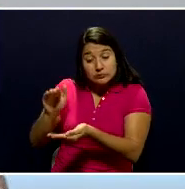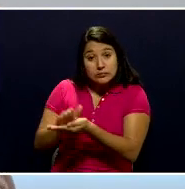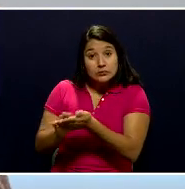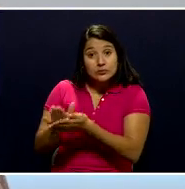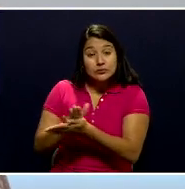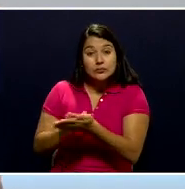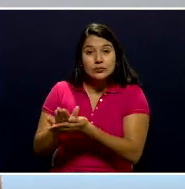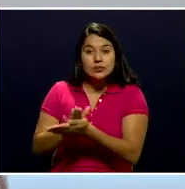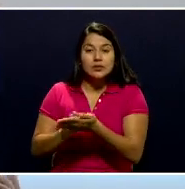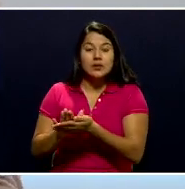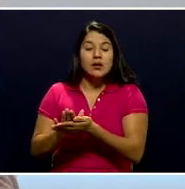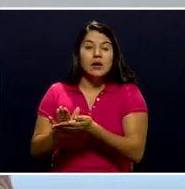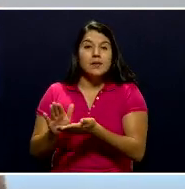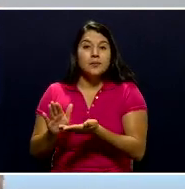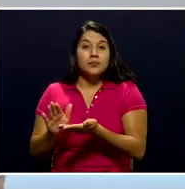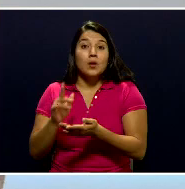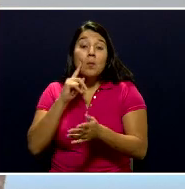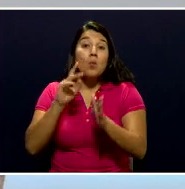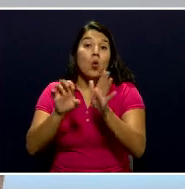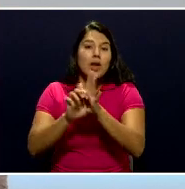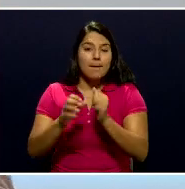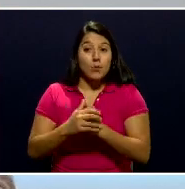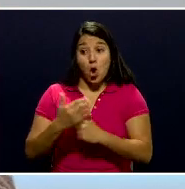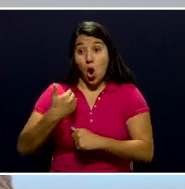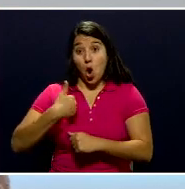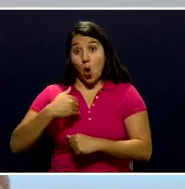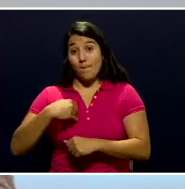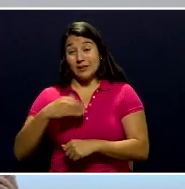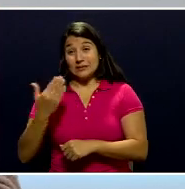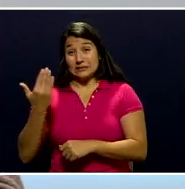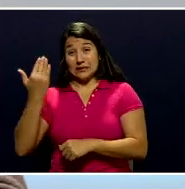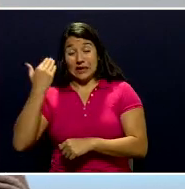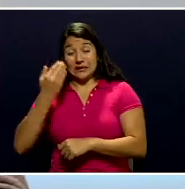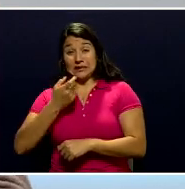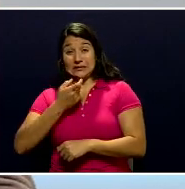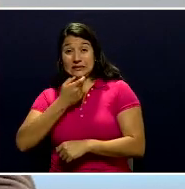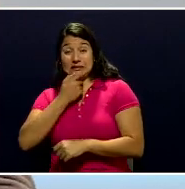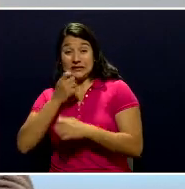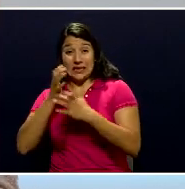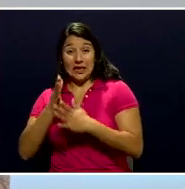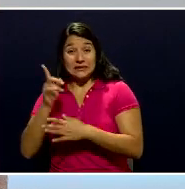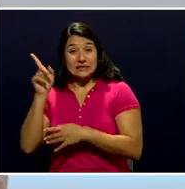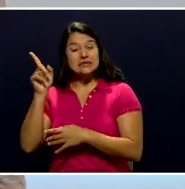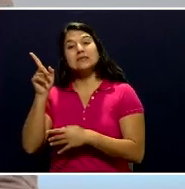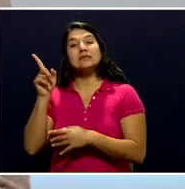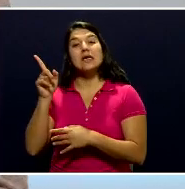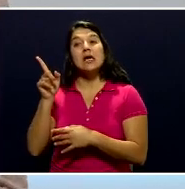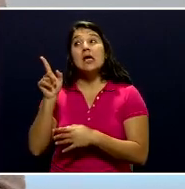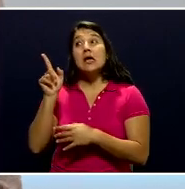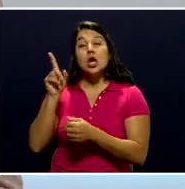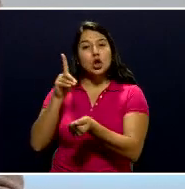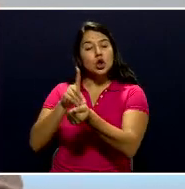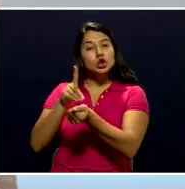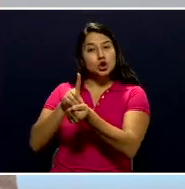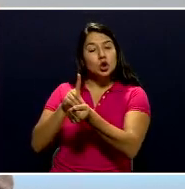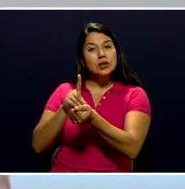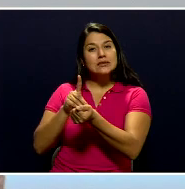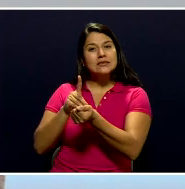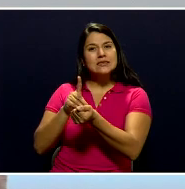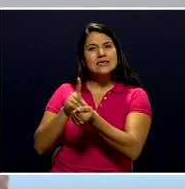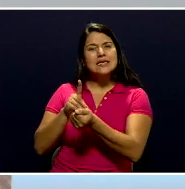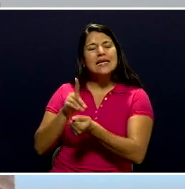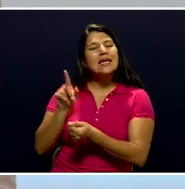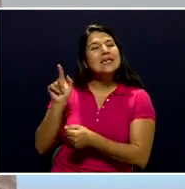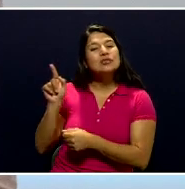es conocido, digamos, por ejemplo, que los caballeros ingleses eran muy... los médicos caballeros ingleses eran muy